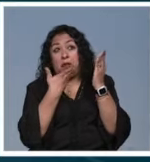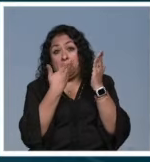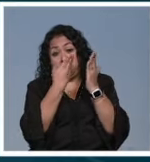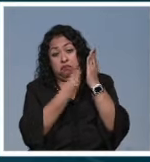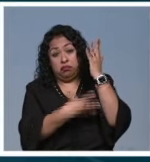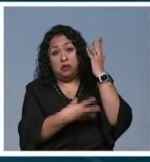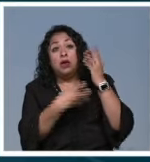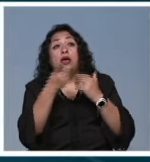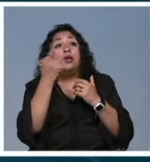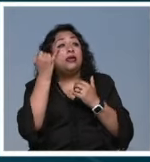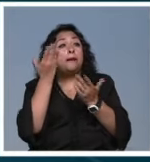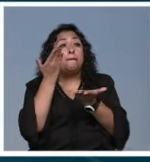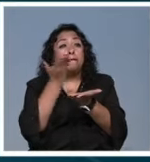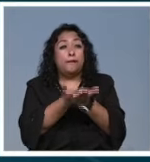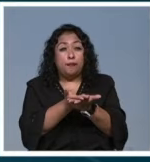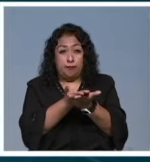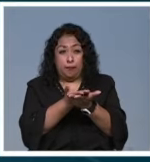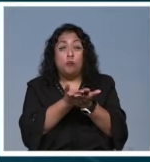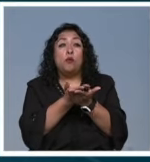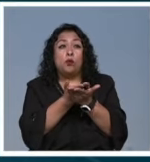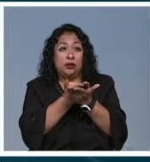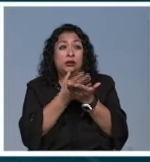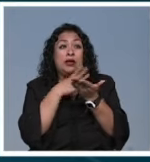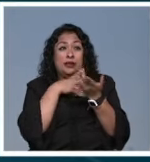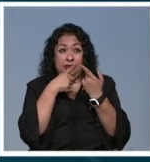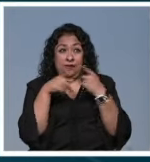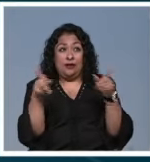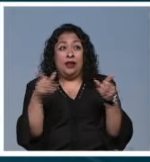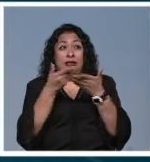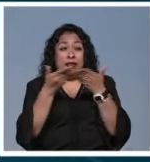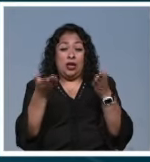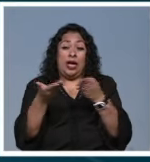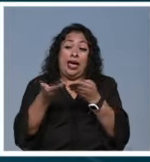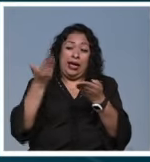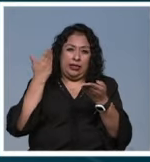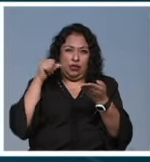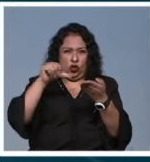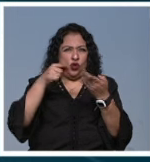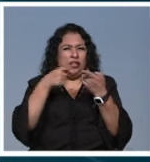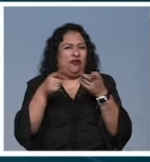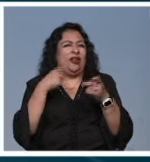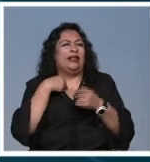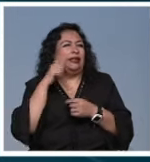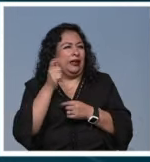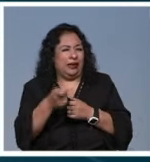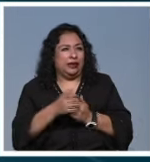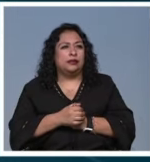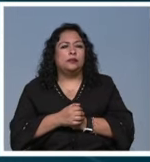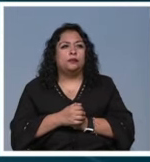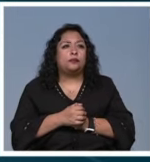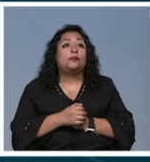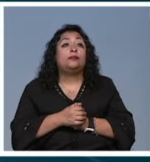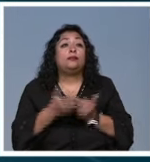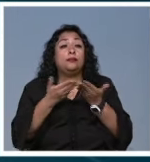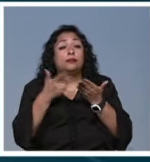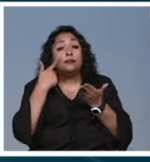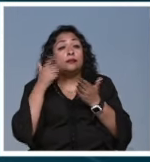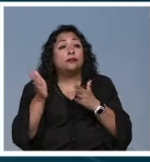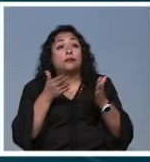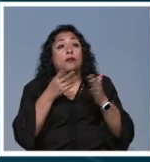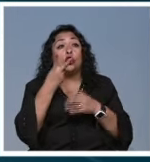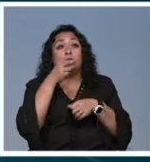las iniciativas que hacen diferente esta edición de otras ediciones en otros años es que ahora recorreremos la edición